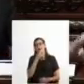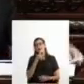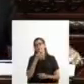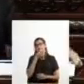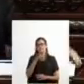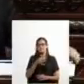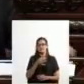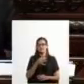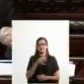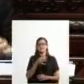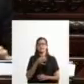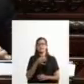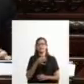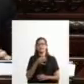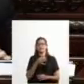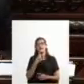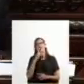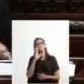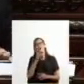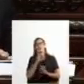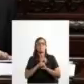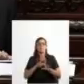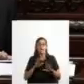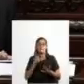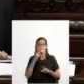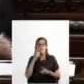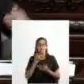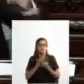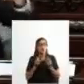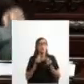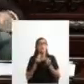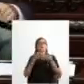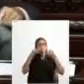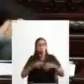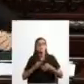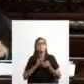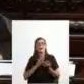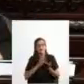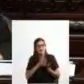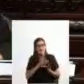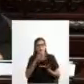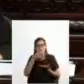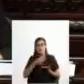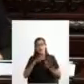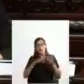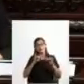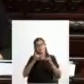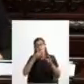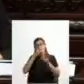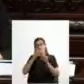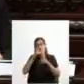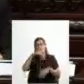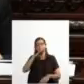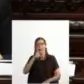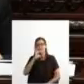decir la producción está mal, pero hay que señalar cuál es el camino, que lo volvemos a señalar. Algunas cosas ya ha dicho el señor